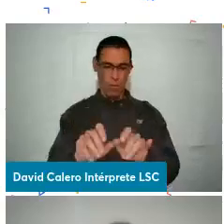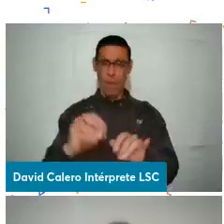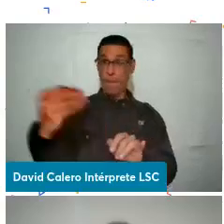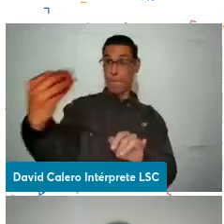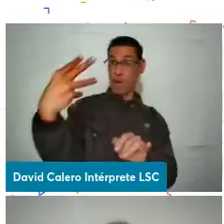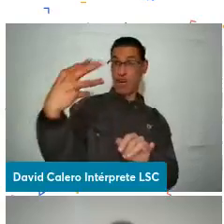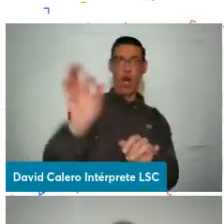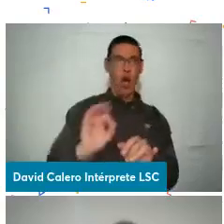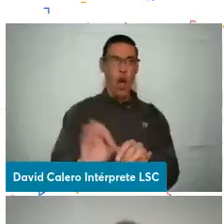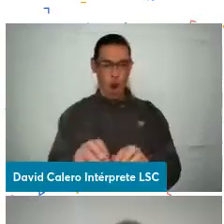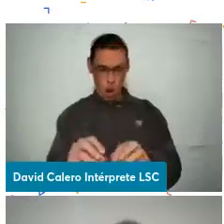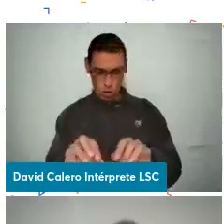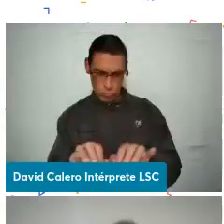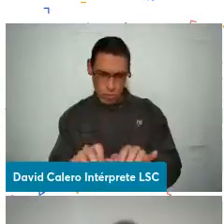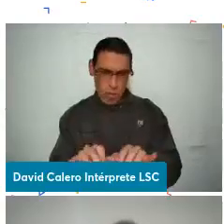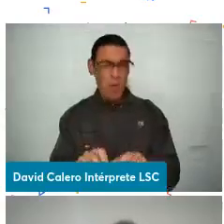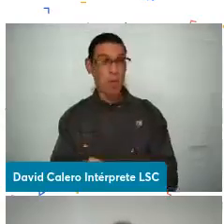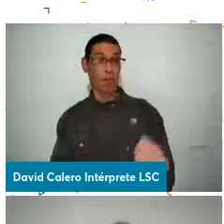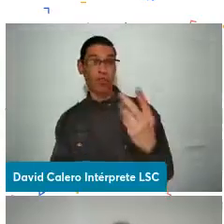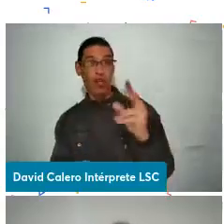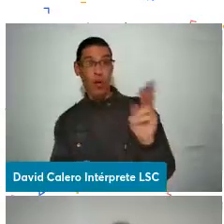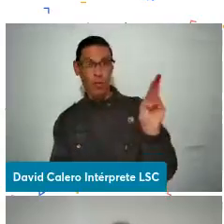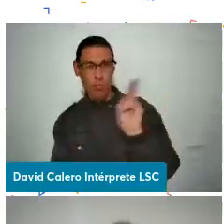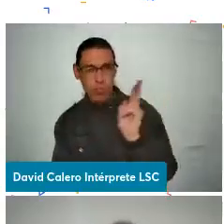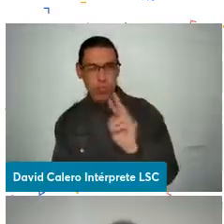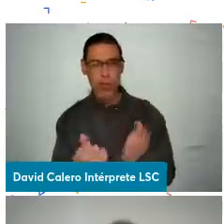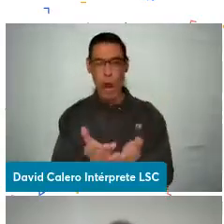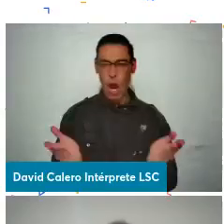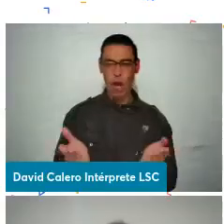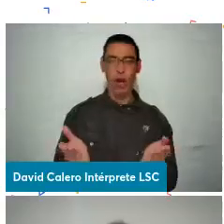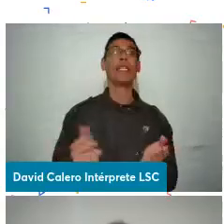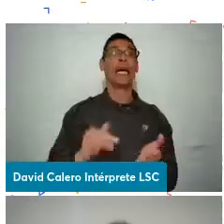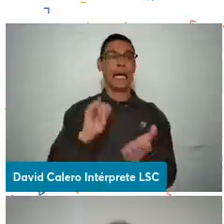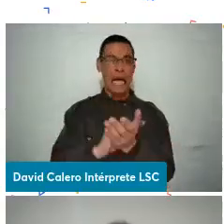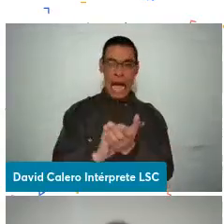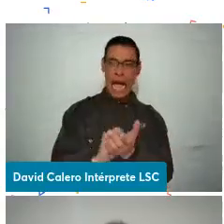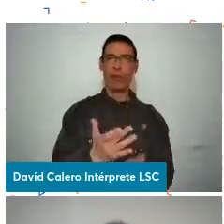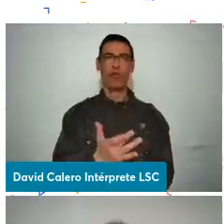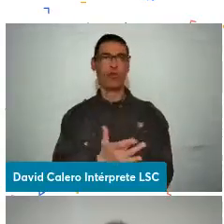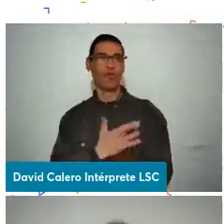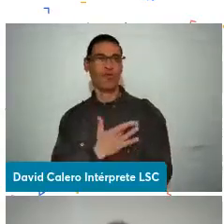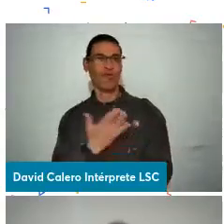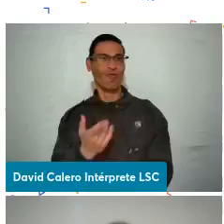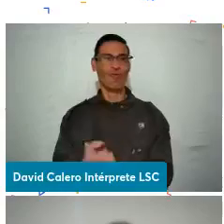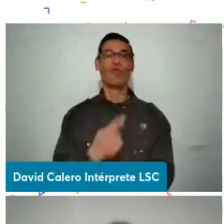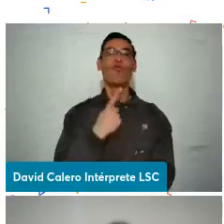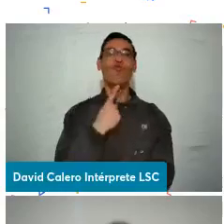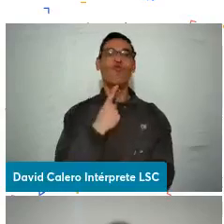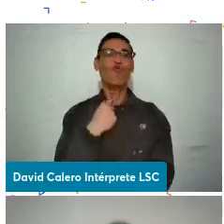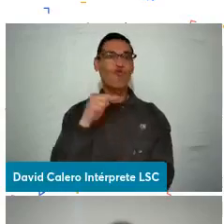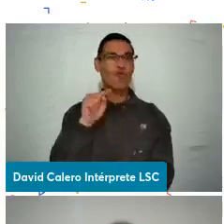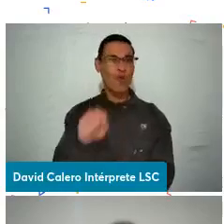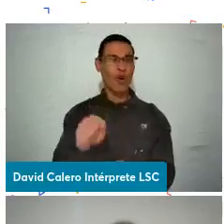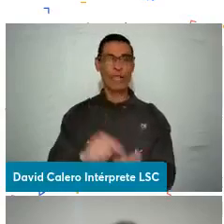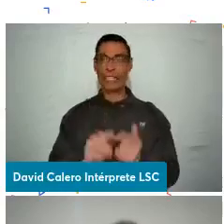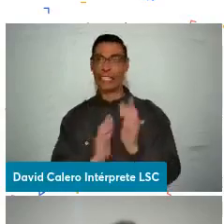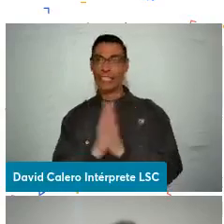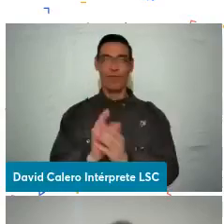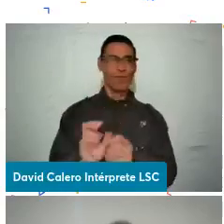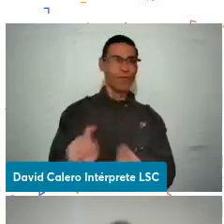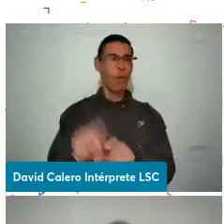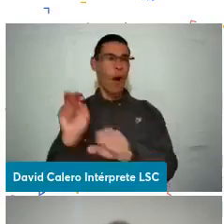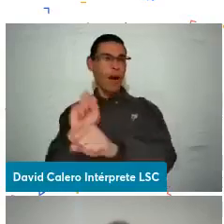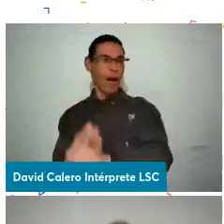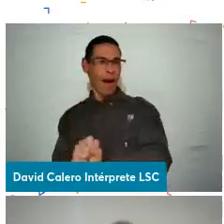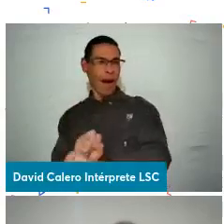se mueve un motor, esa interacción les gusta mucho, les llama mucho la atención, se emocionan. O sea, uno puede ver en